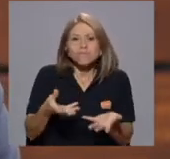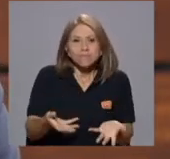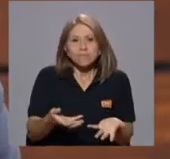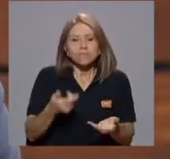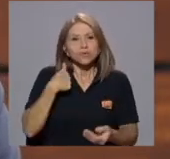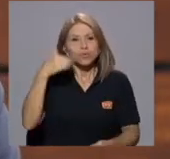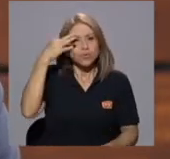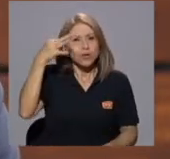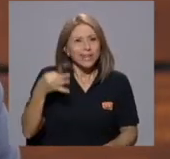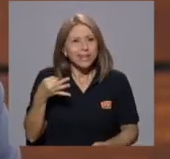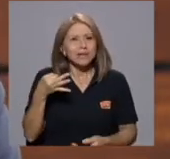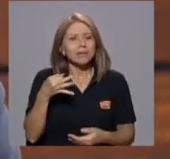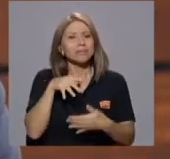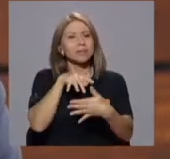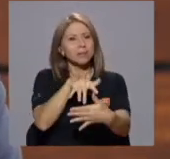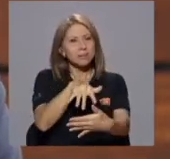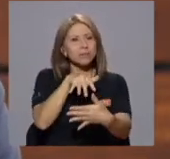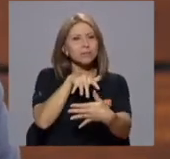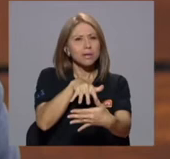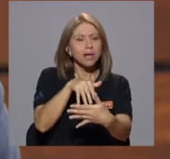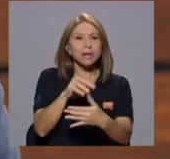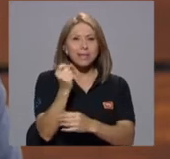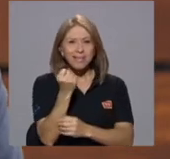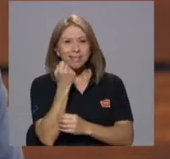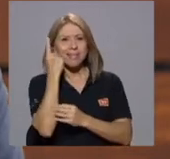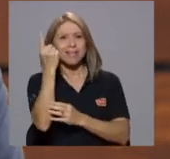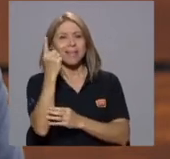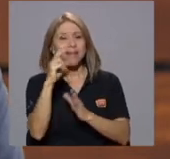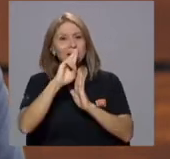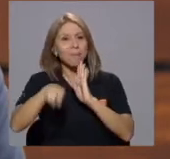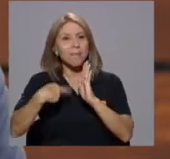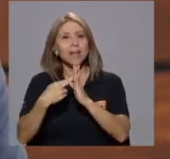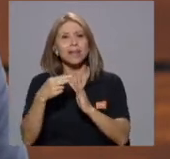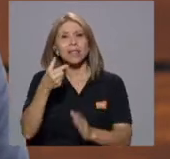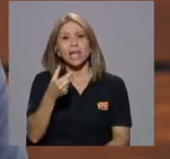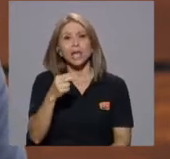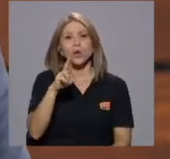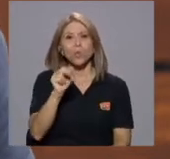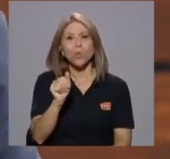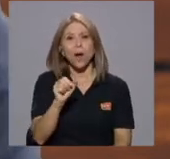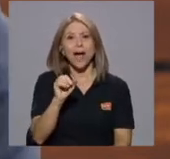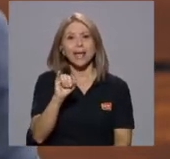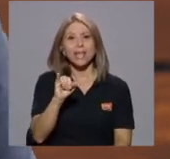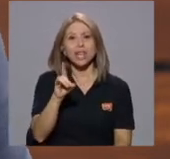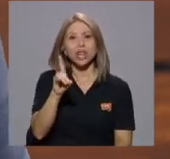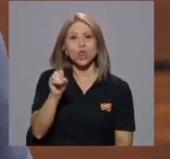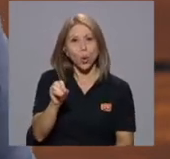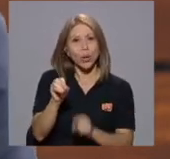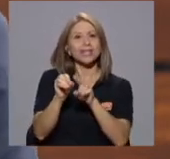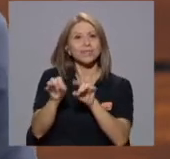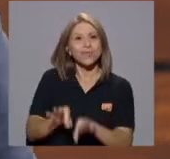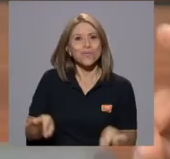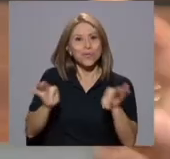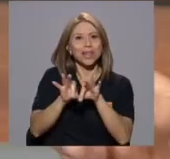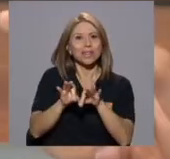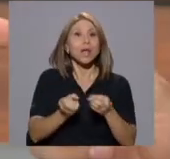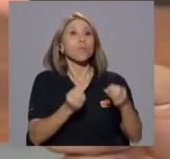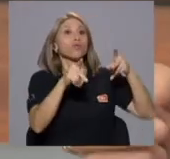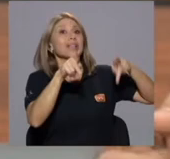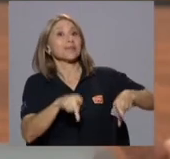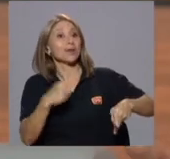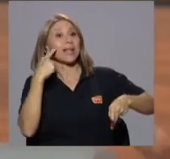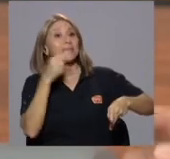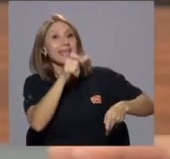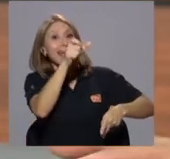creo que estudiar y entender el papel de Guaidó es fundamental, sobre todo porque muchas personas veían en Enrique Capriles y también veían